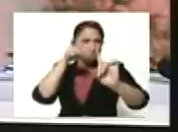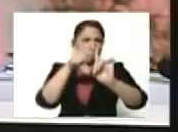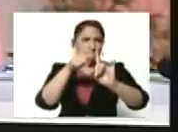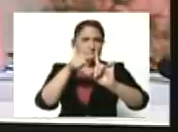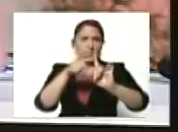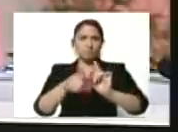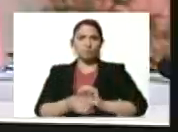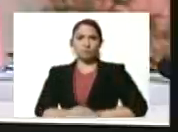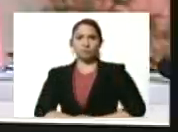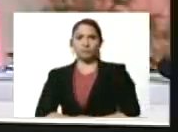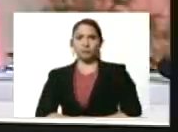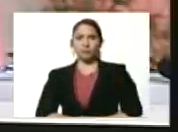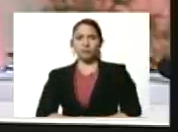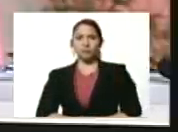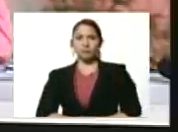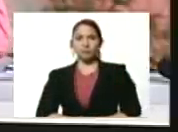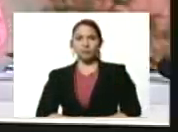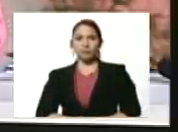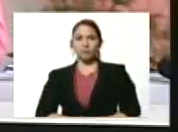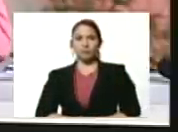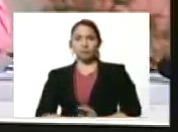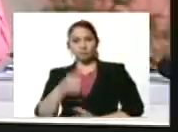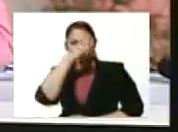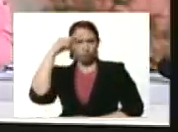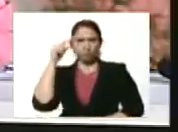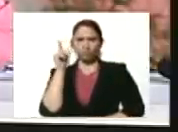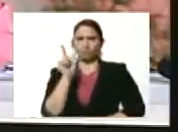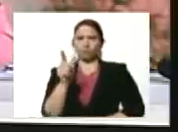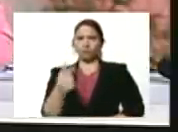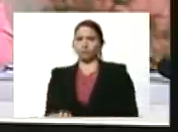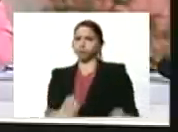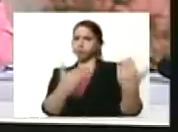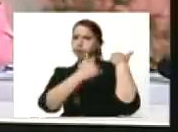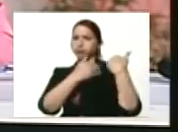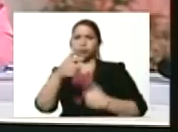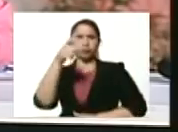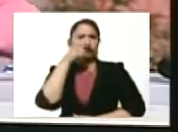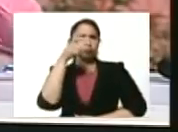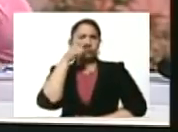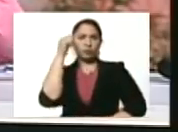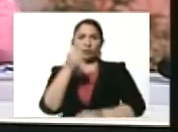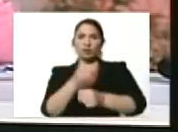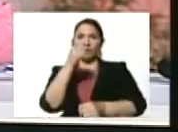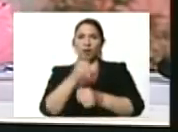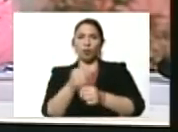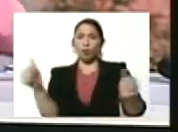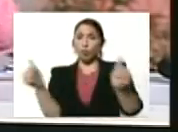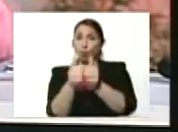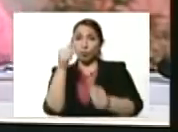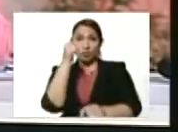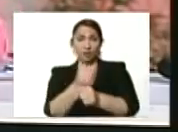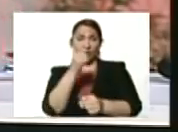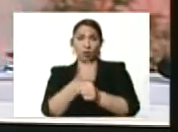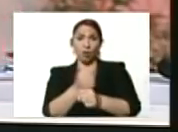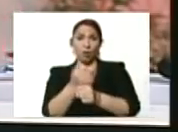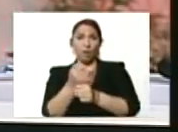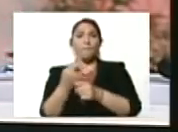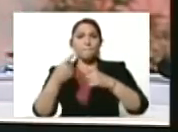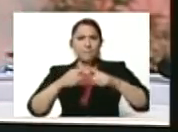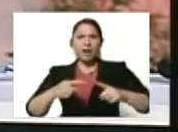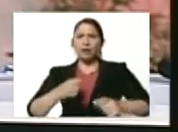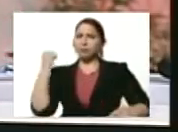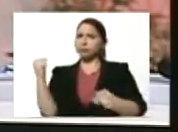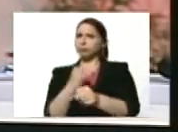marxista-leninista. Es el partido rector de la clase obrera, con la clase obrera y para la clase